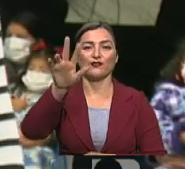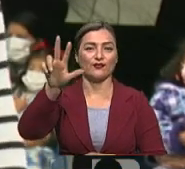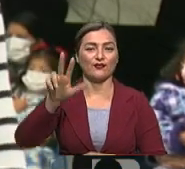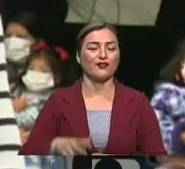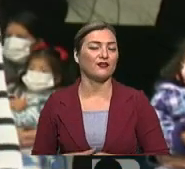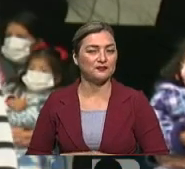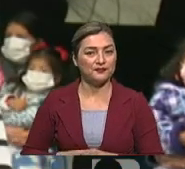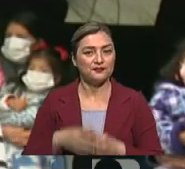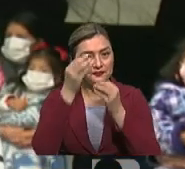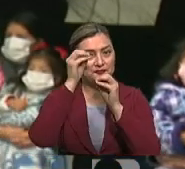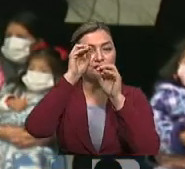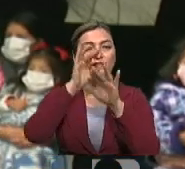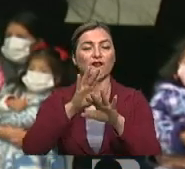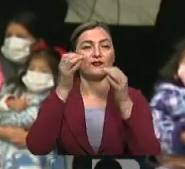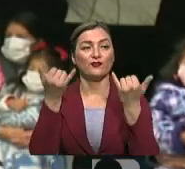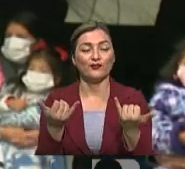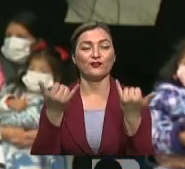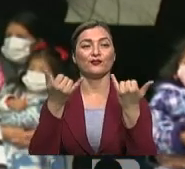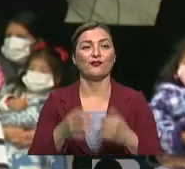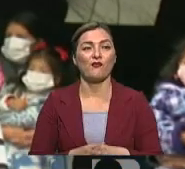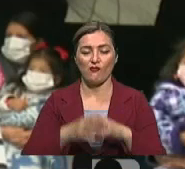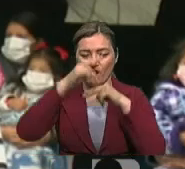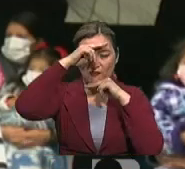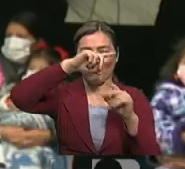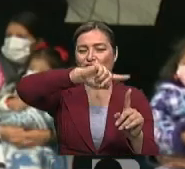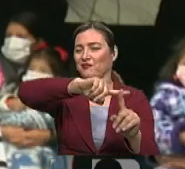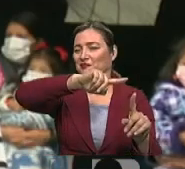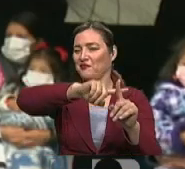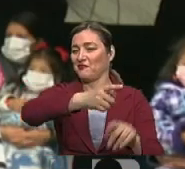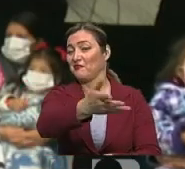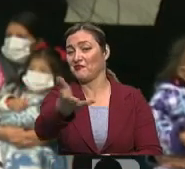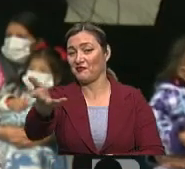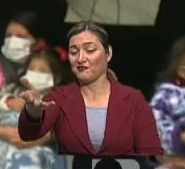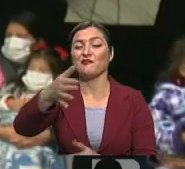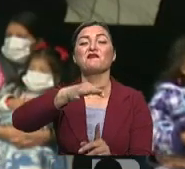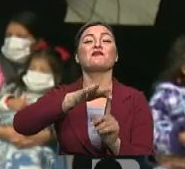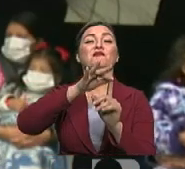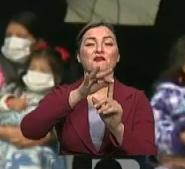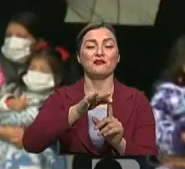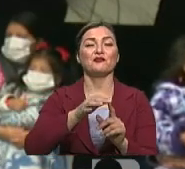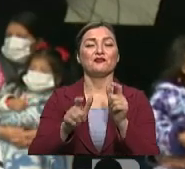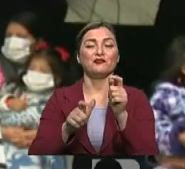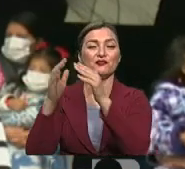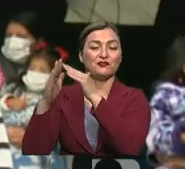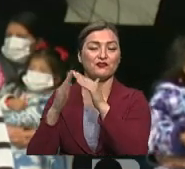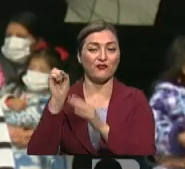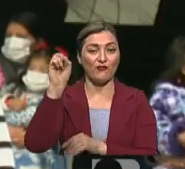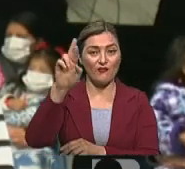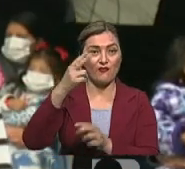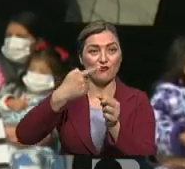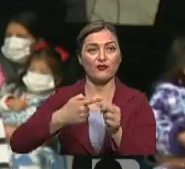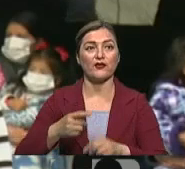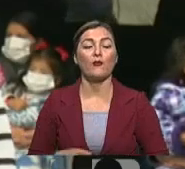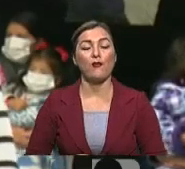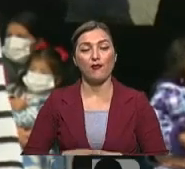0994-891343. Para contarles, hoy tengo buenas noticias para todos ustedes, especialmente para nuestros vecinos del sur de la